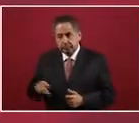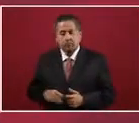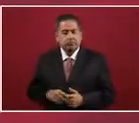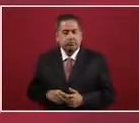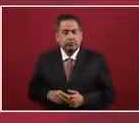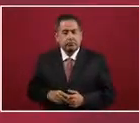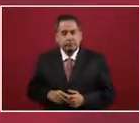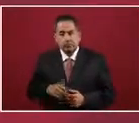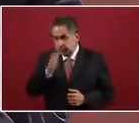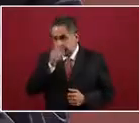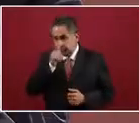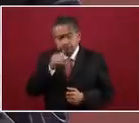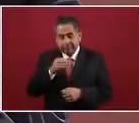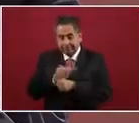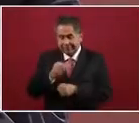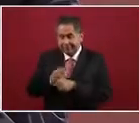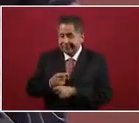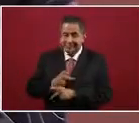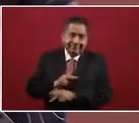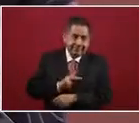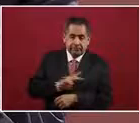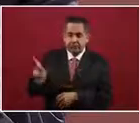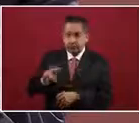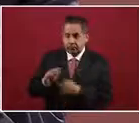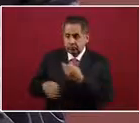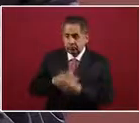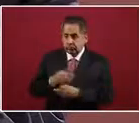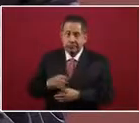podemos hacerlo por ahora. No lo descarto,